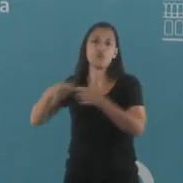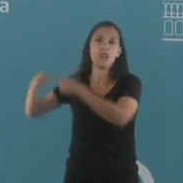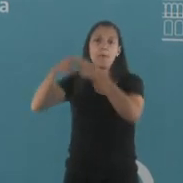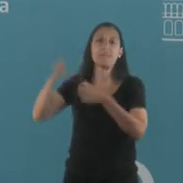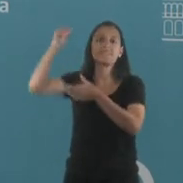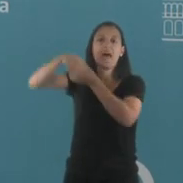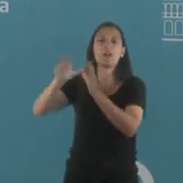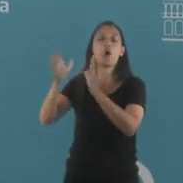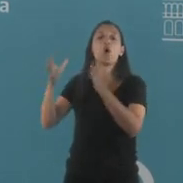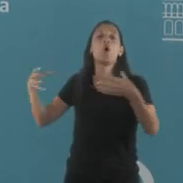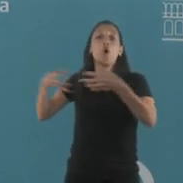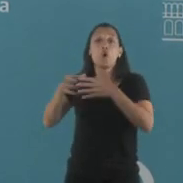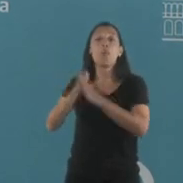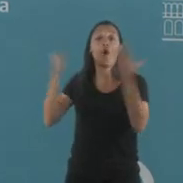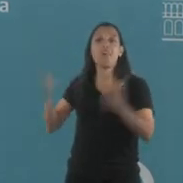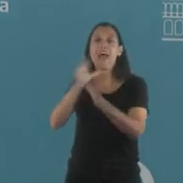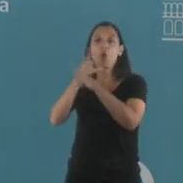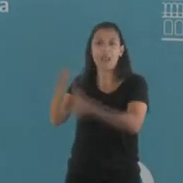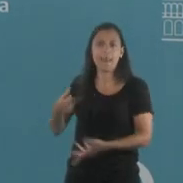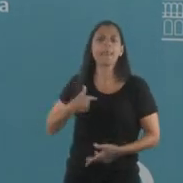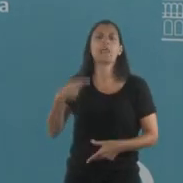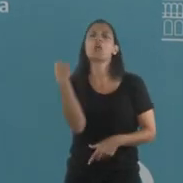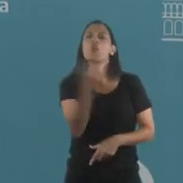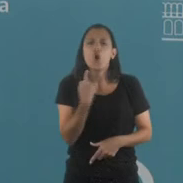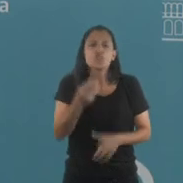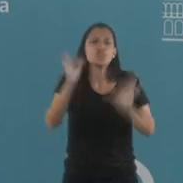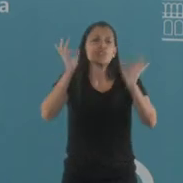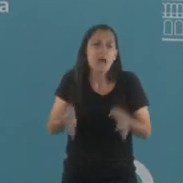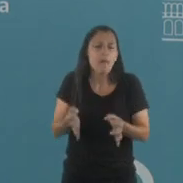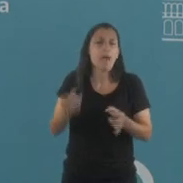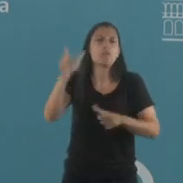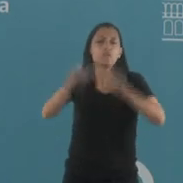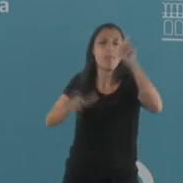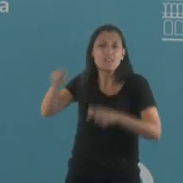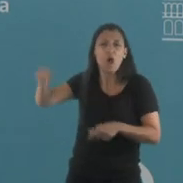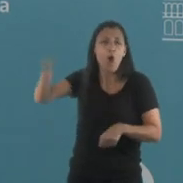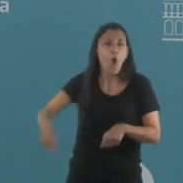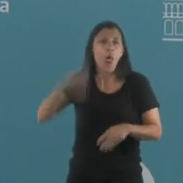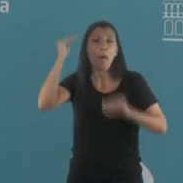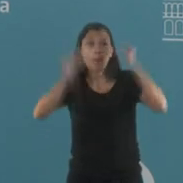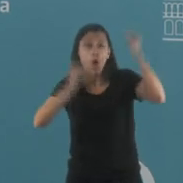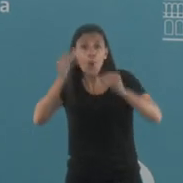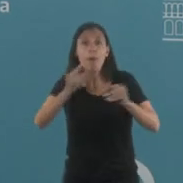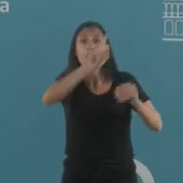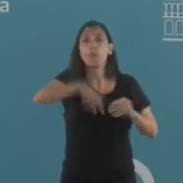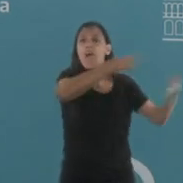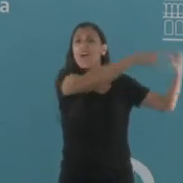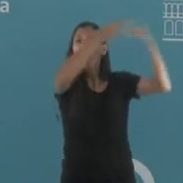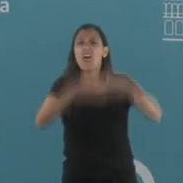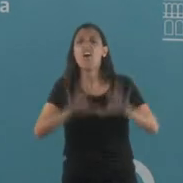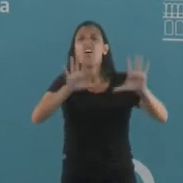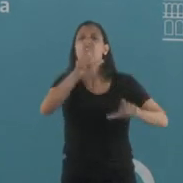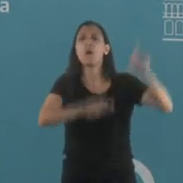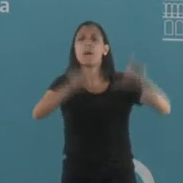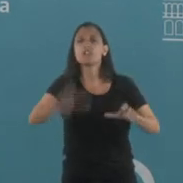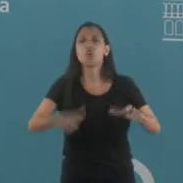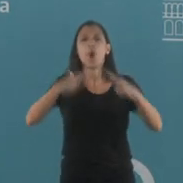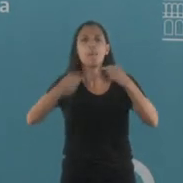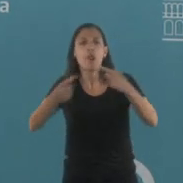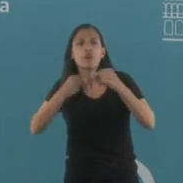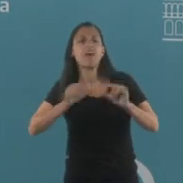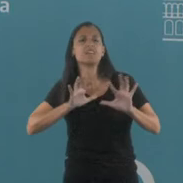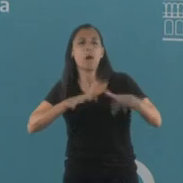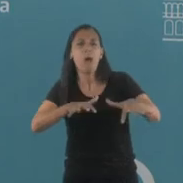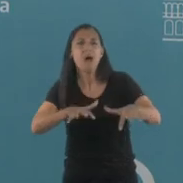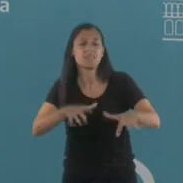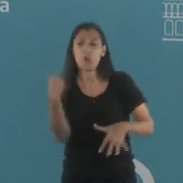¿no? Entonces la verdad es que nos llama la atención que la gente de Lewis se preocupe cuando se acercan 10 personas a manifestar libremente lo que